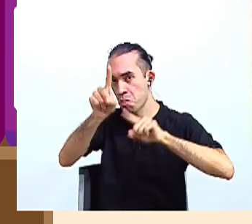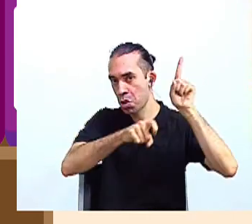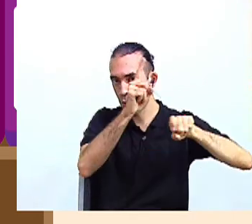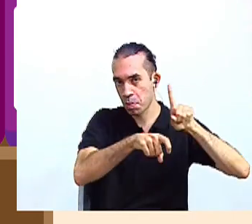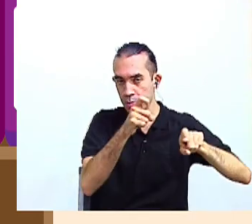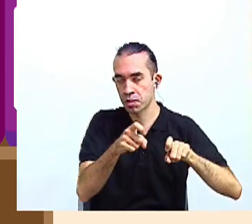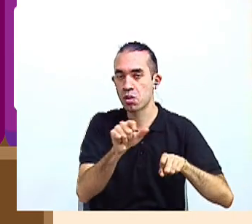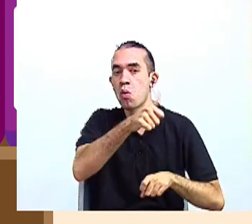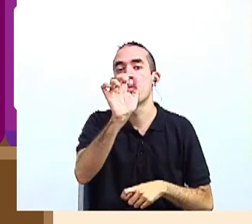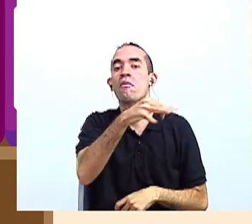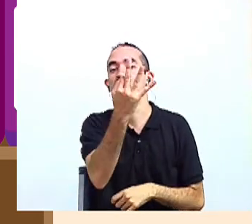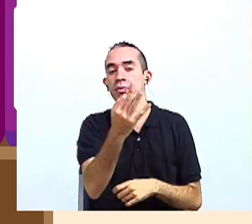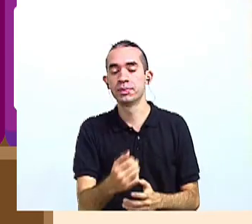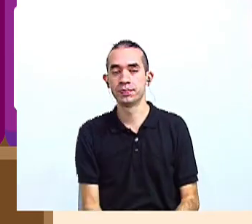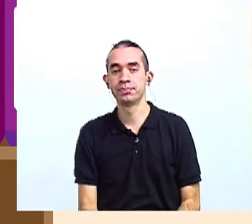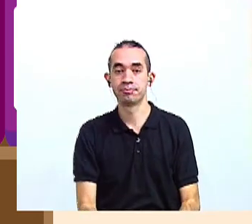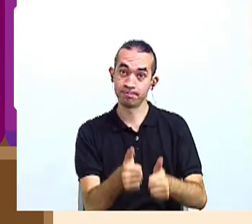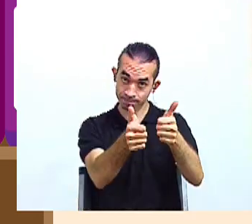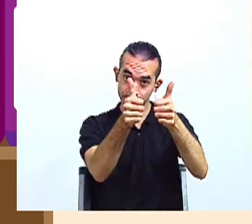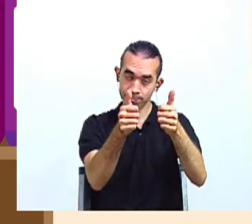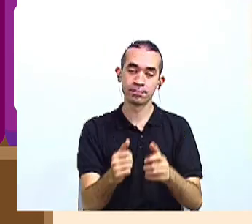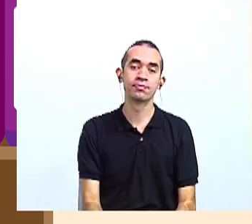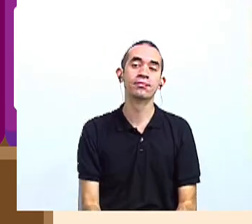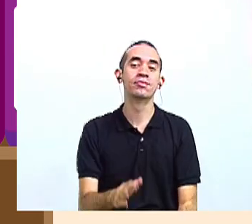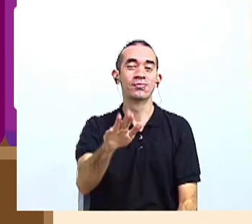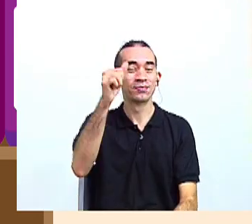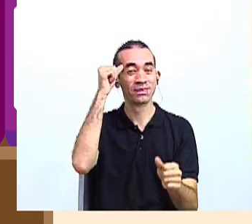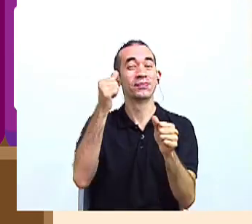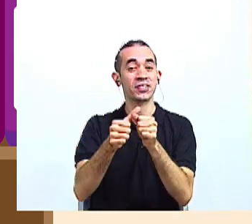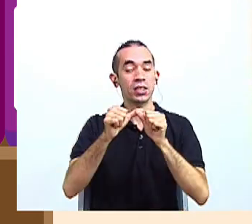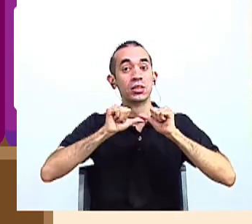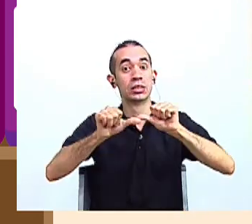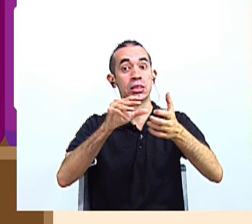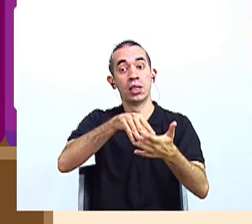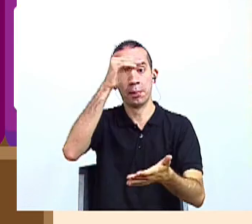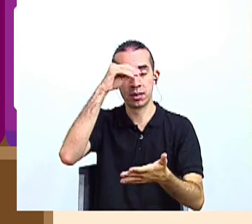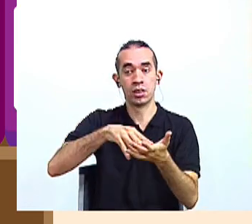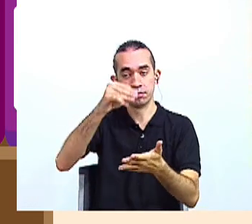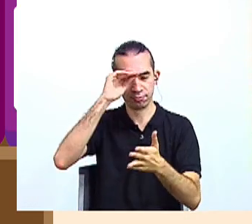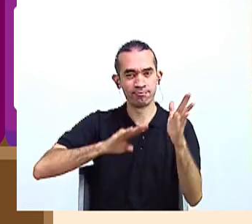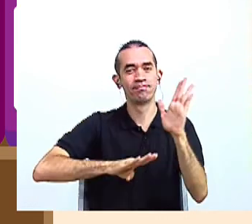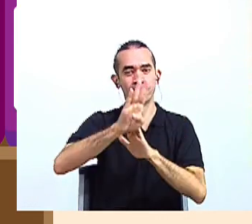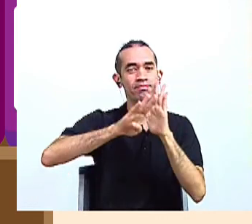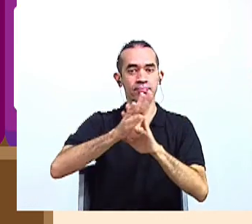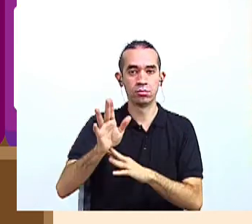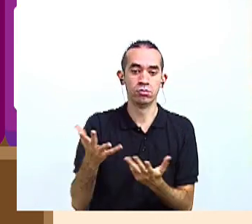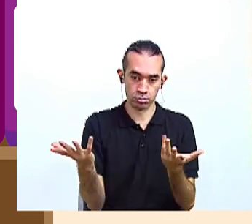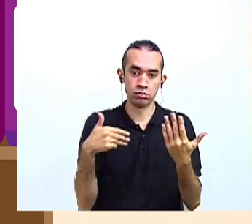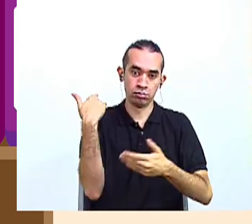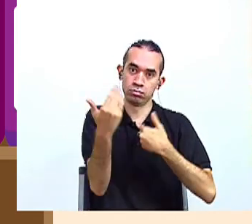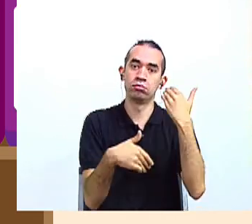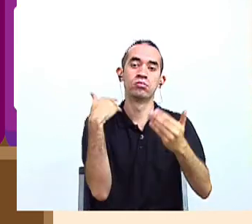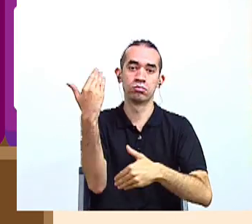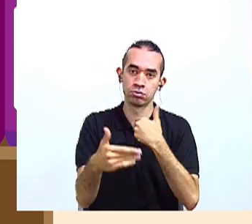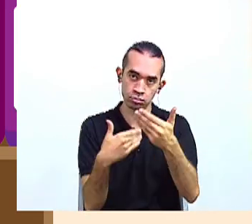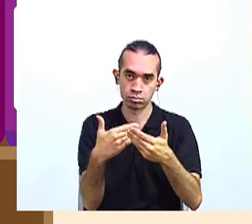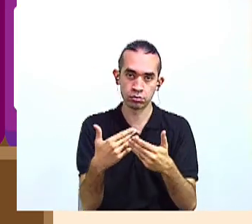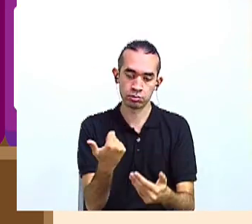otros medios. Muy bien. Y recuerden seguir aprendiendo, seguir superándose. Eso es parte del proceso